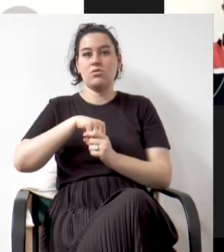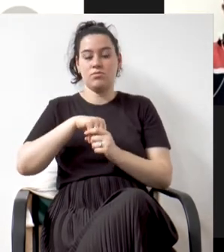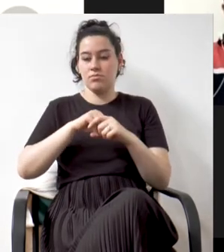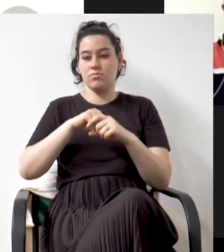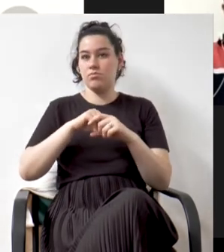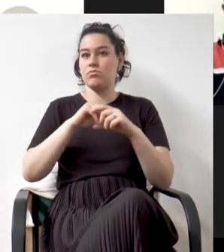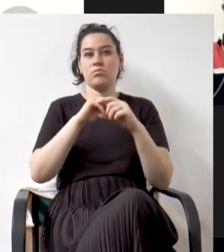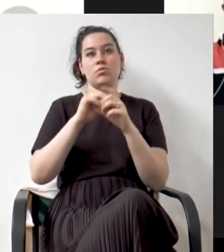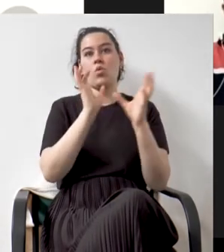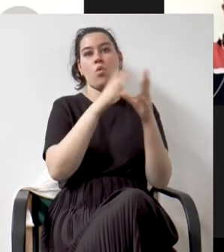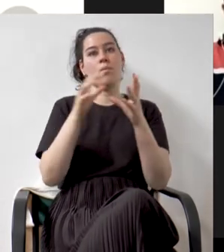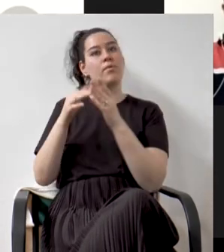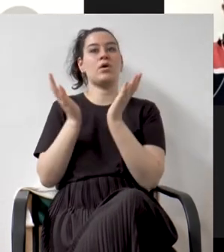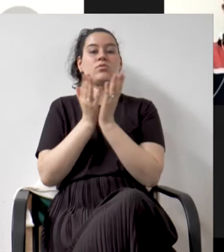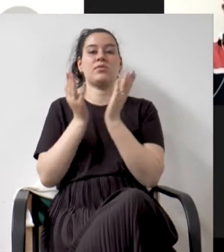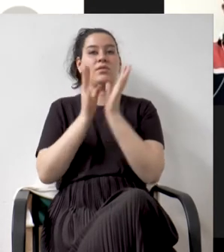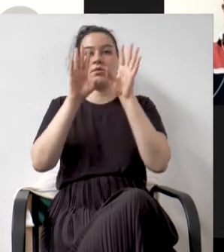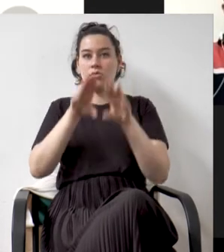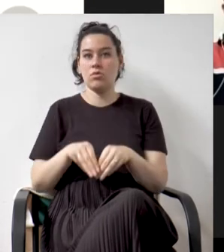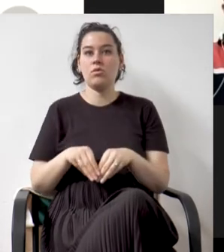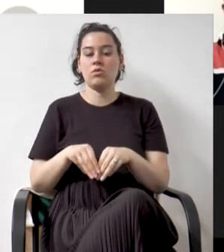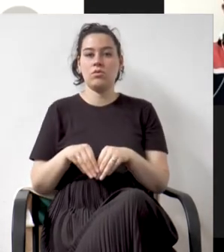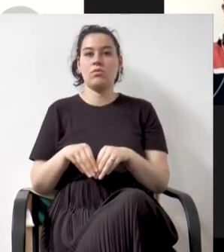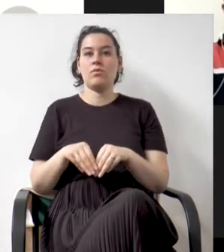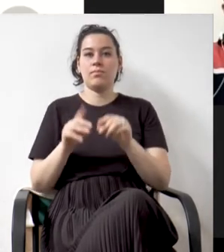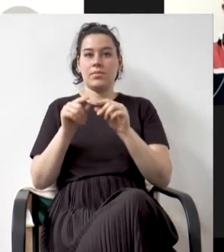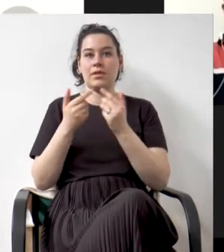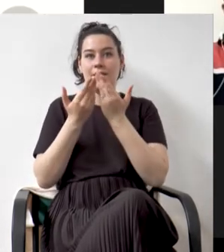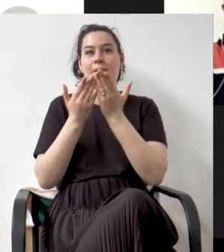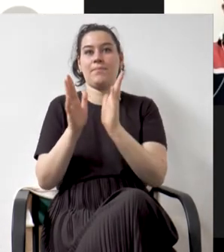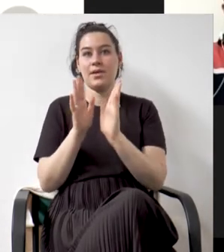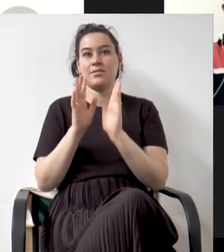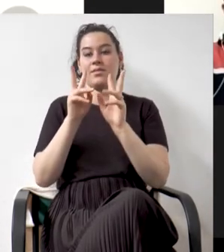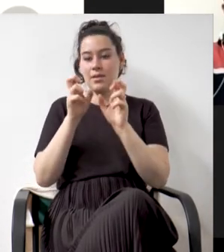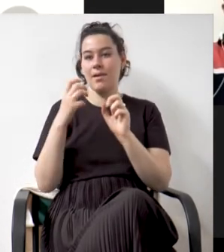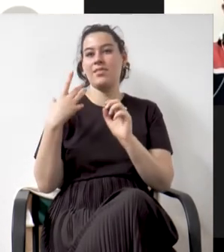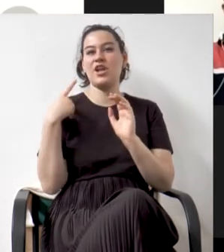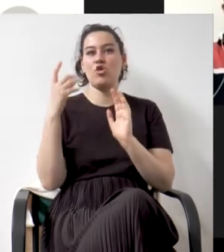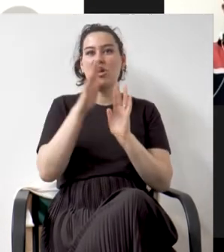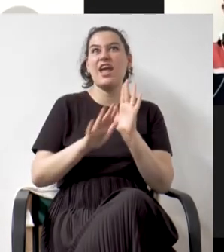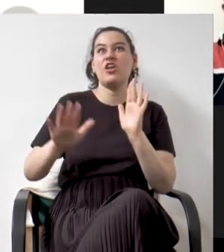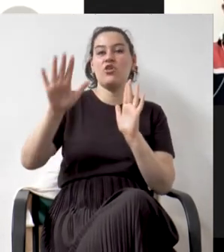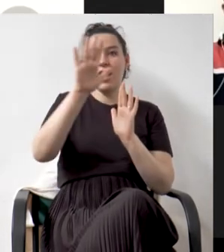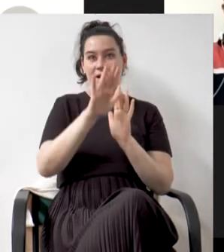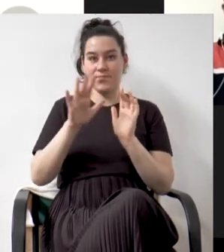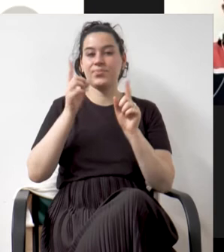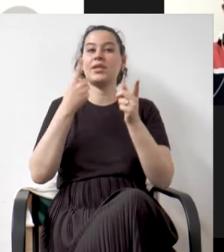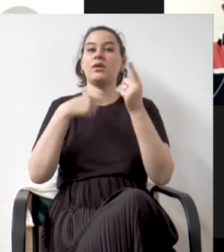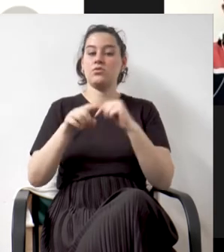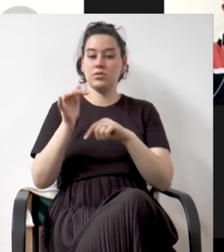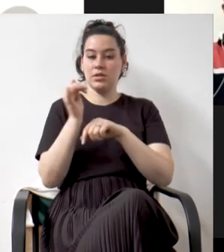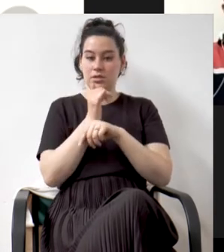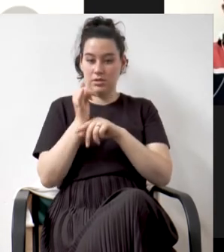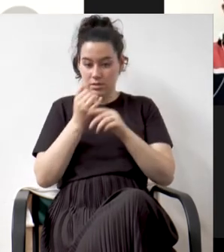órdenes que va a votar el director o directora regional y los directores externos. Por lo tanto, la discusión de los departamentos